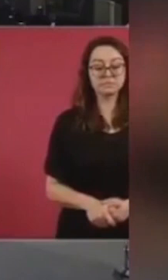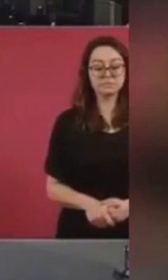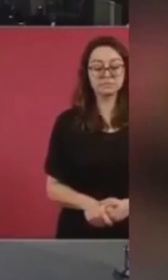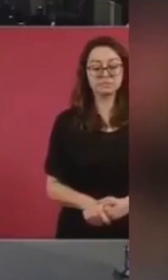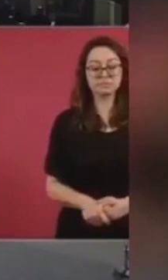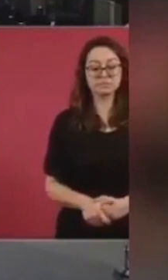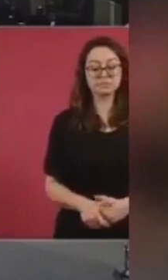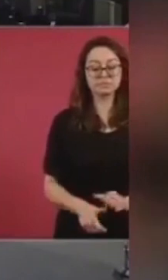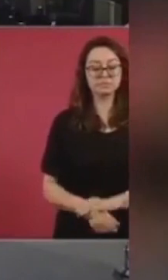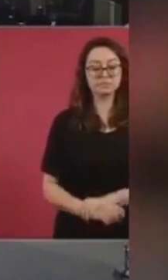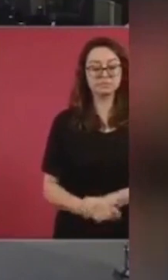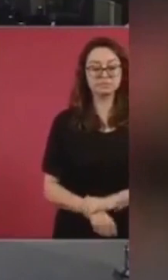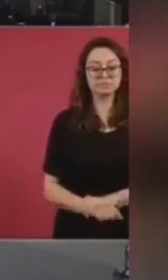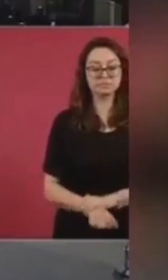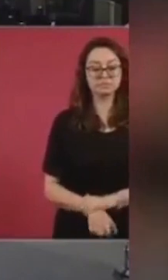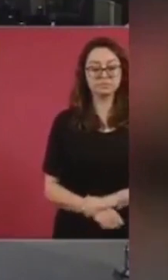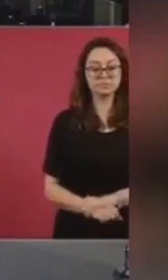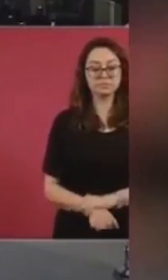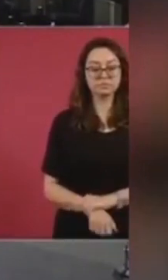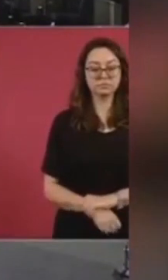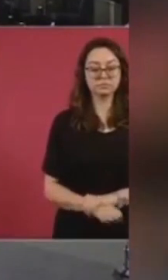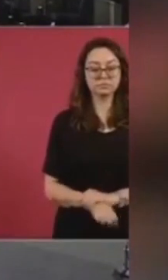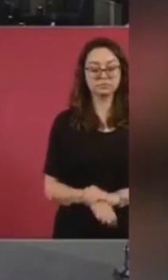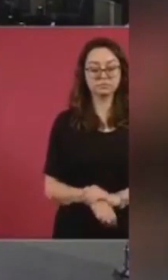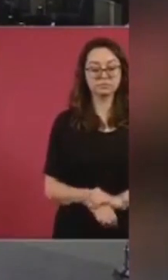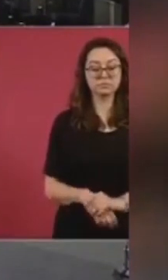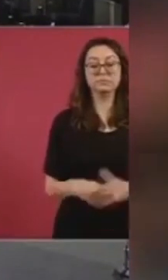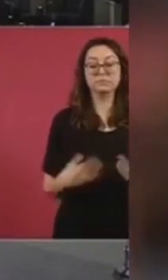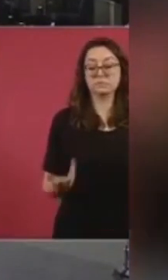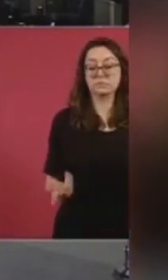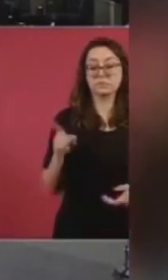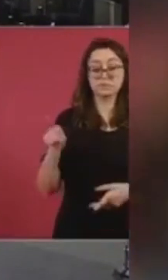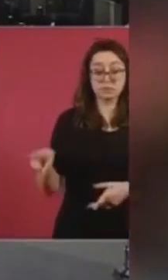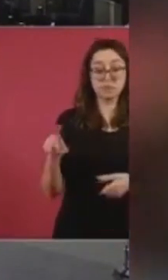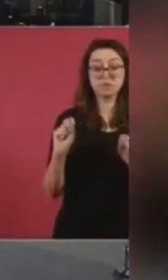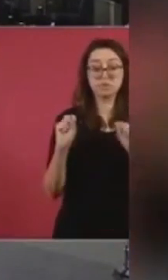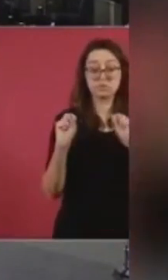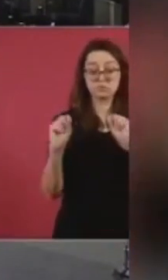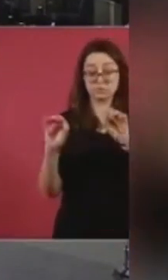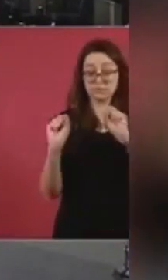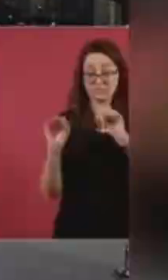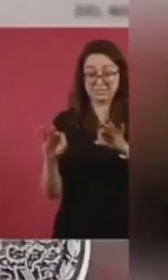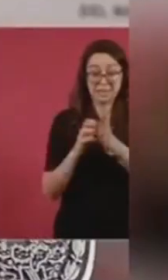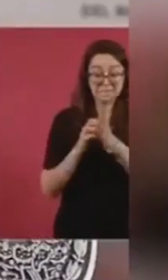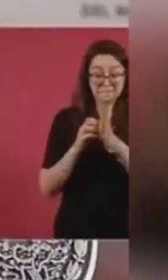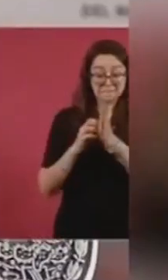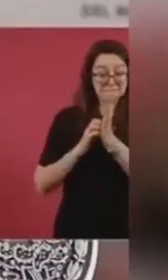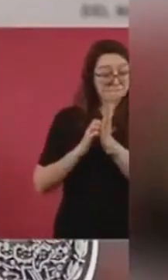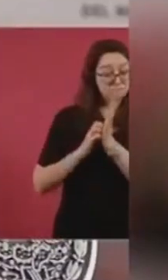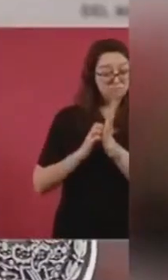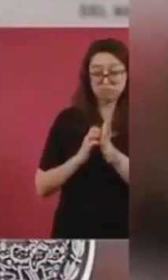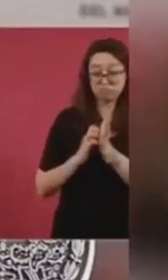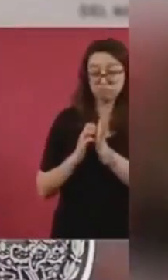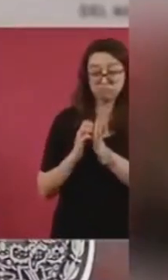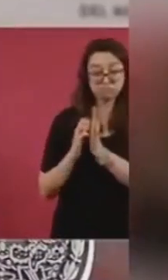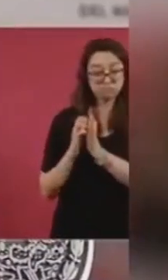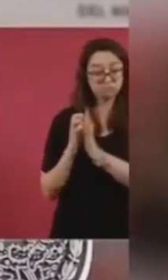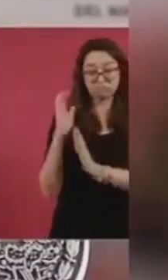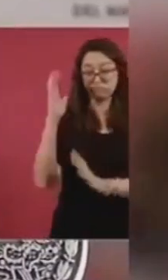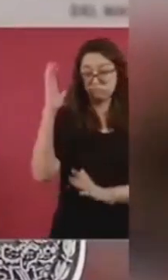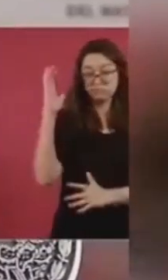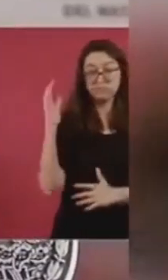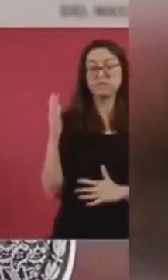en estas cosas, sino además el hecho de que él de verdad esté convencido de que el presidente y de que él en particular, porque